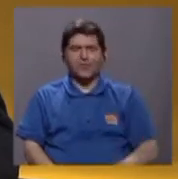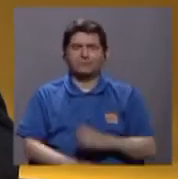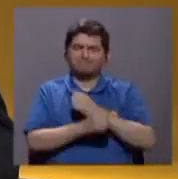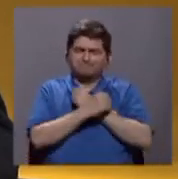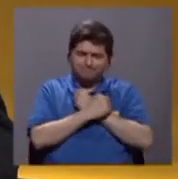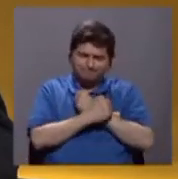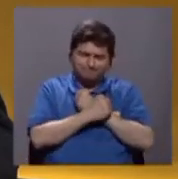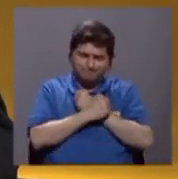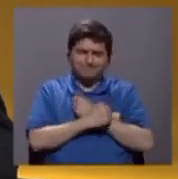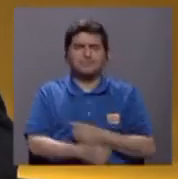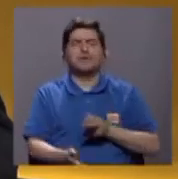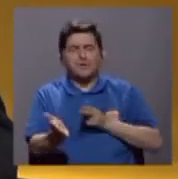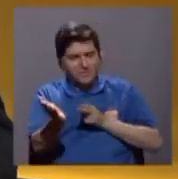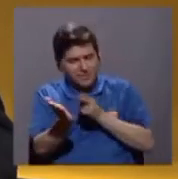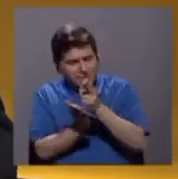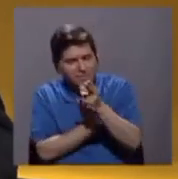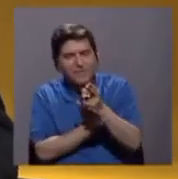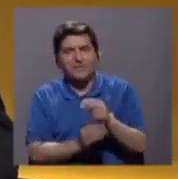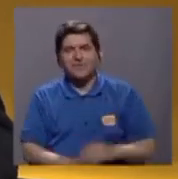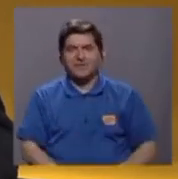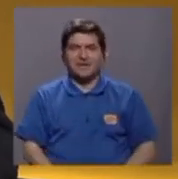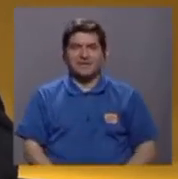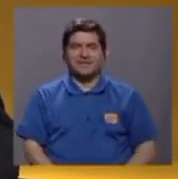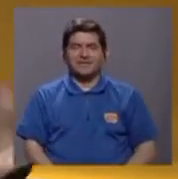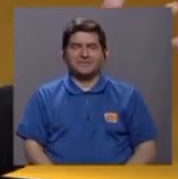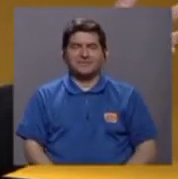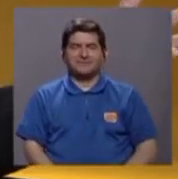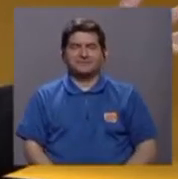y sincero de